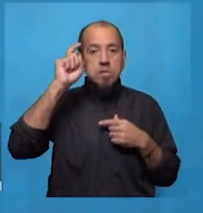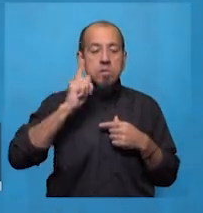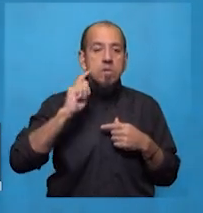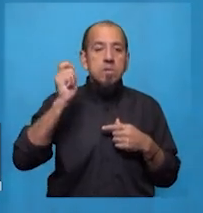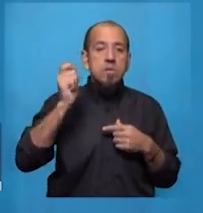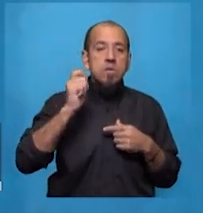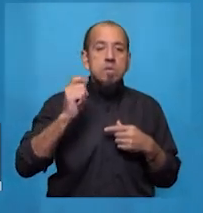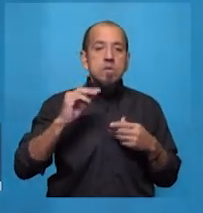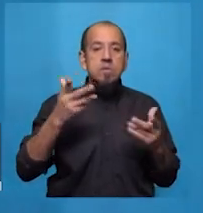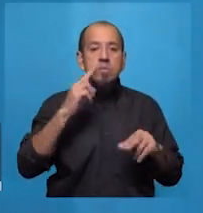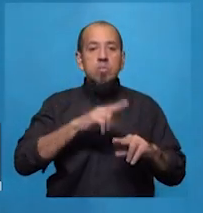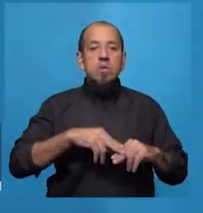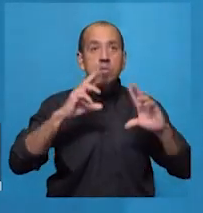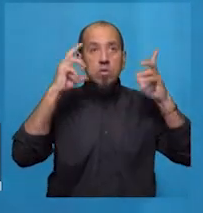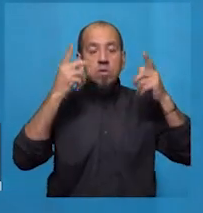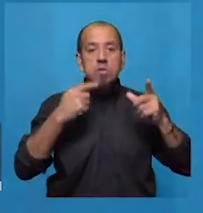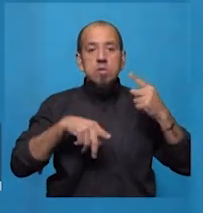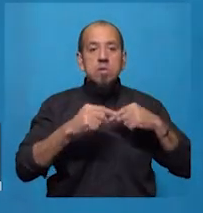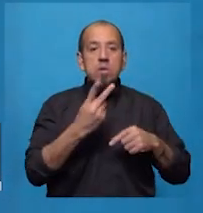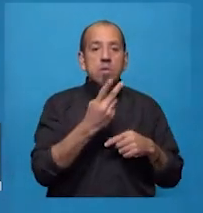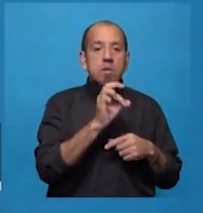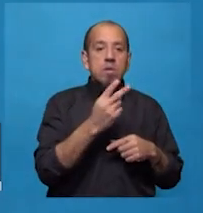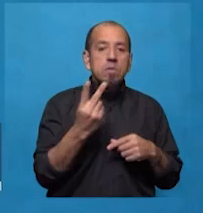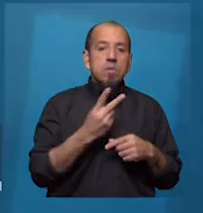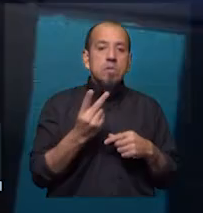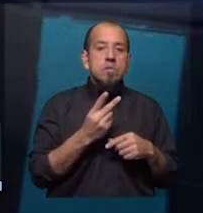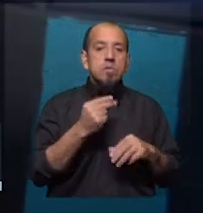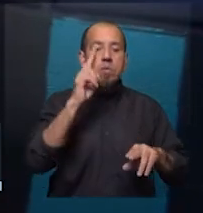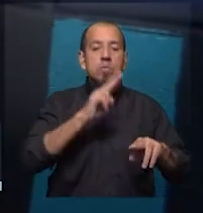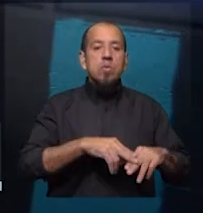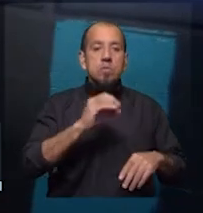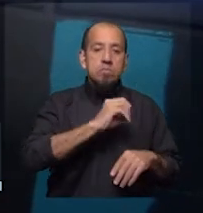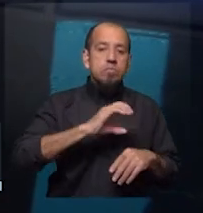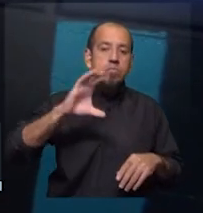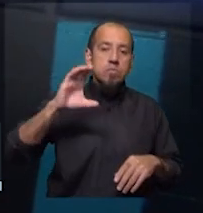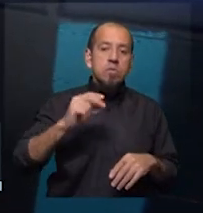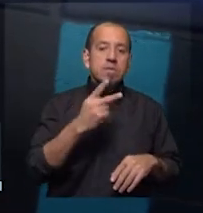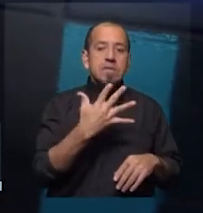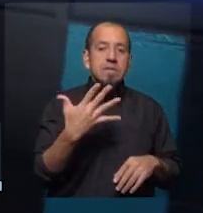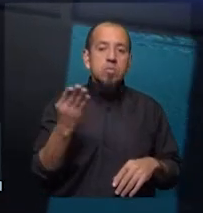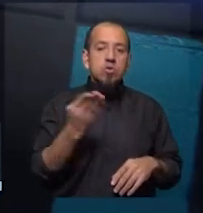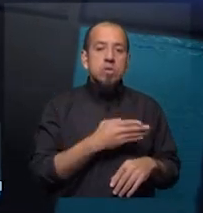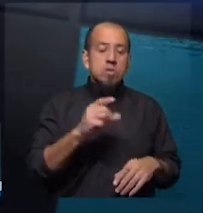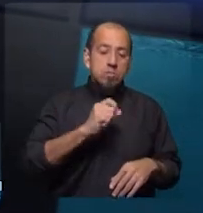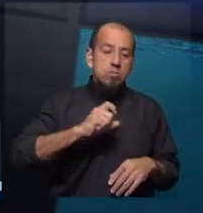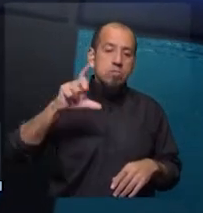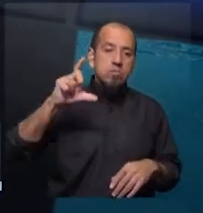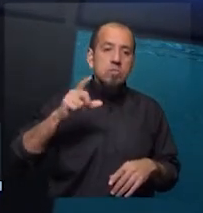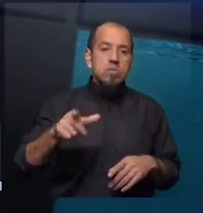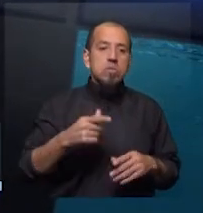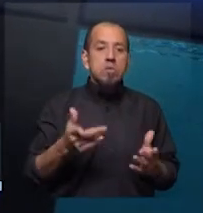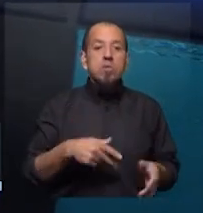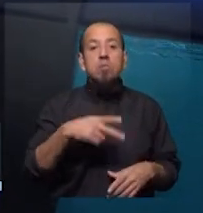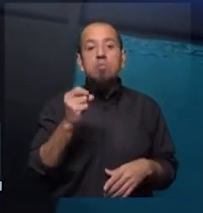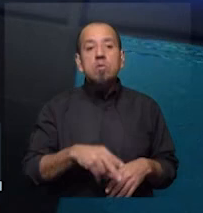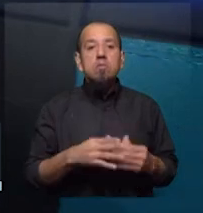emergencia de la muerte violenta pero cierra el 2022 y los homicidios aumentan por lo menos un 25% y los resultados de los planes